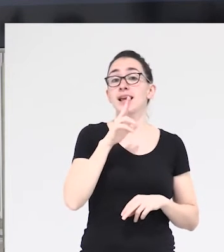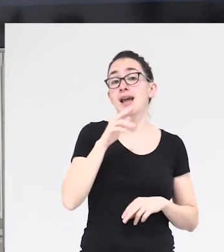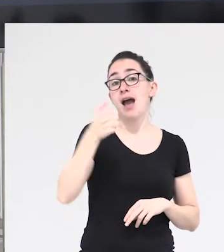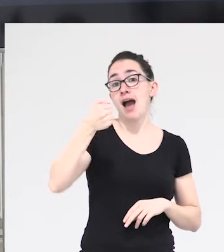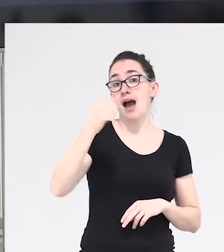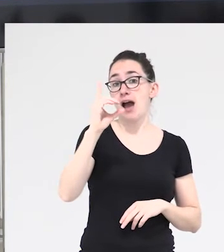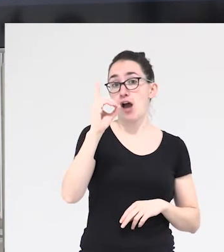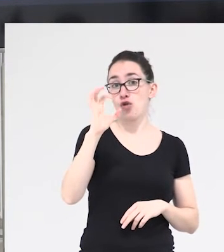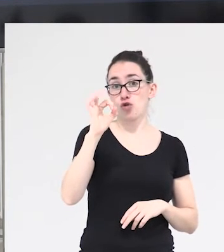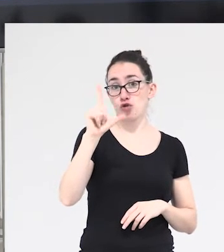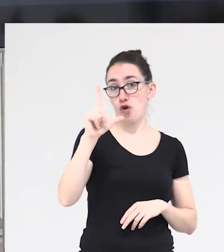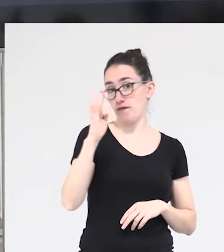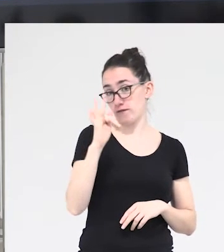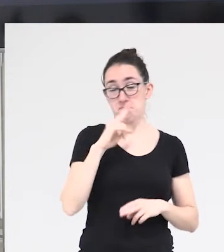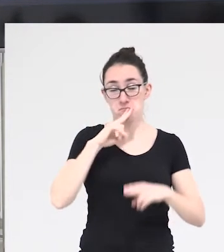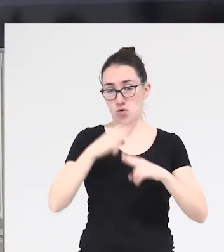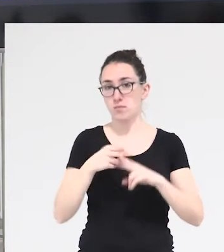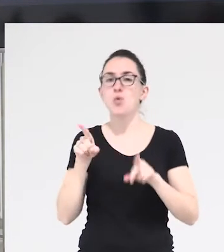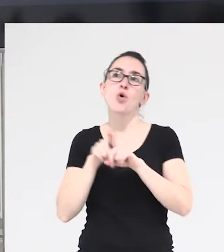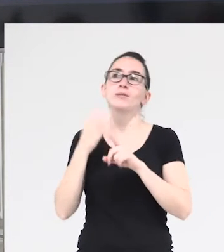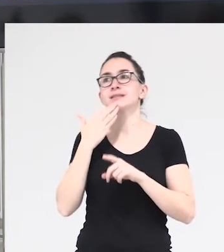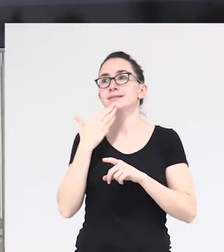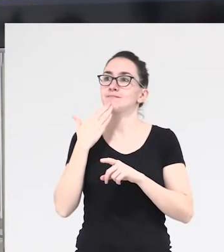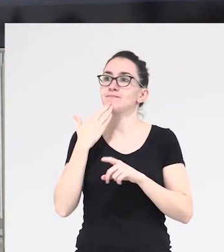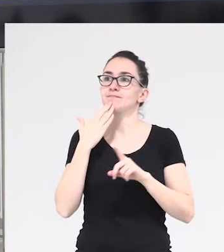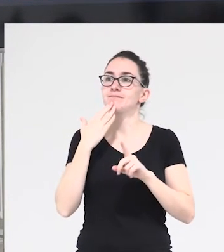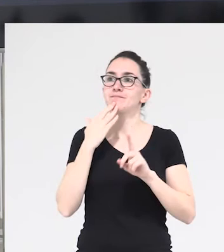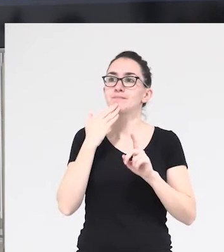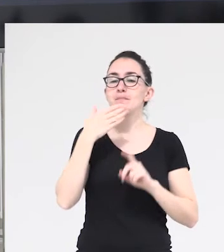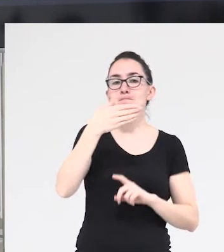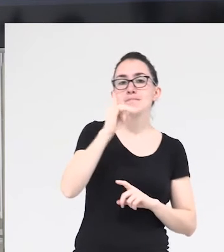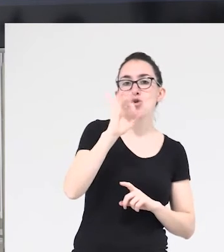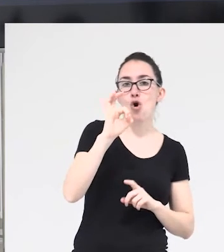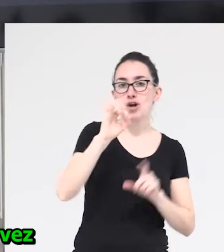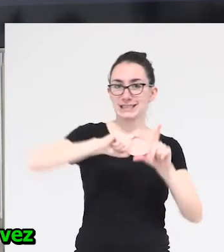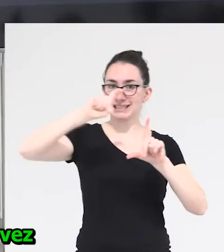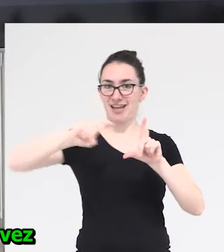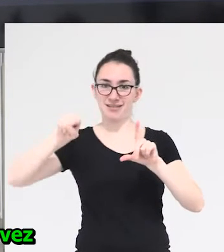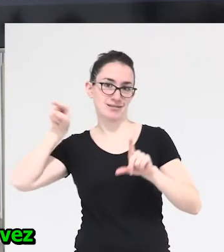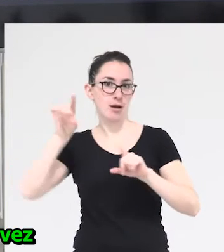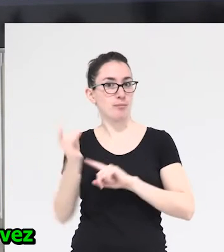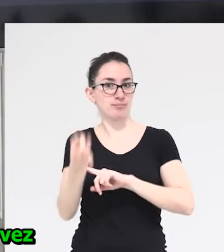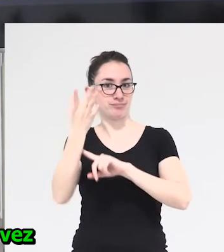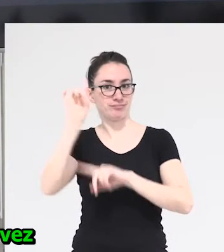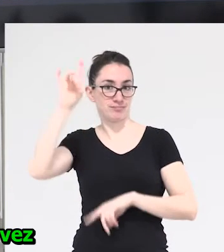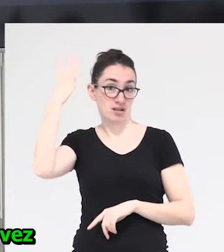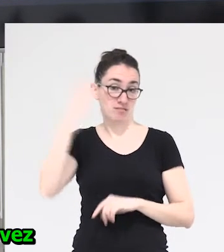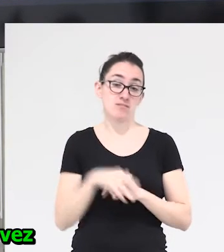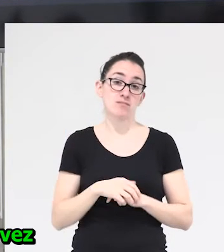se llamaba Adolphe Quetelet, y es algo así como el padre de la bioestadística. Es algo que ya